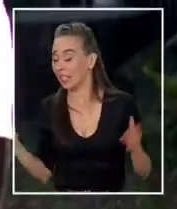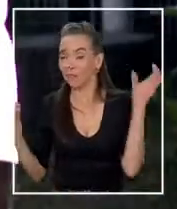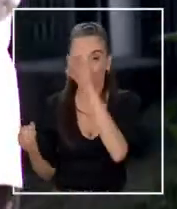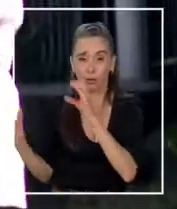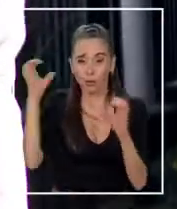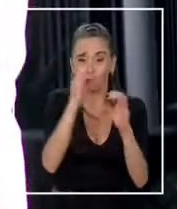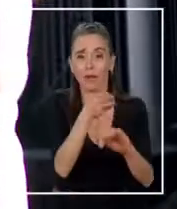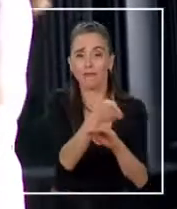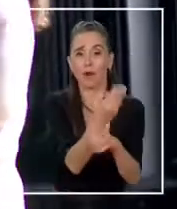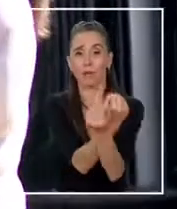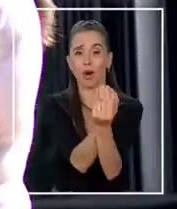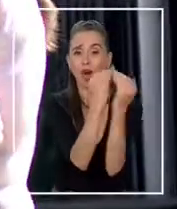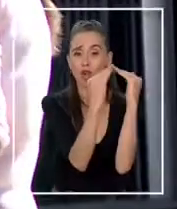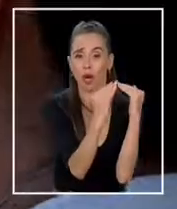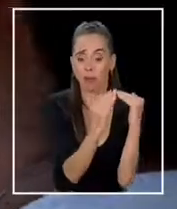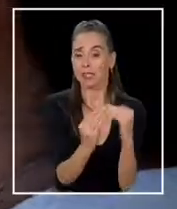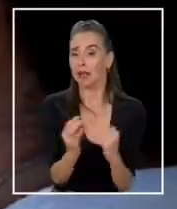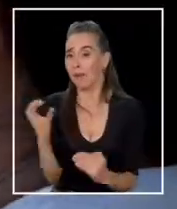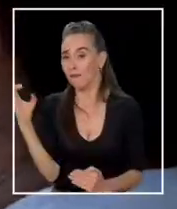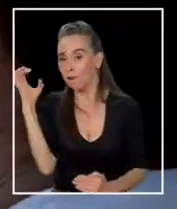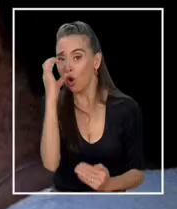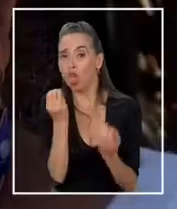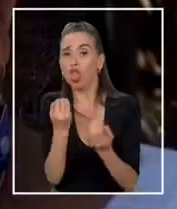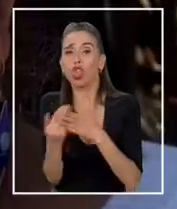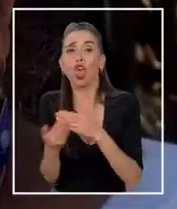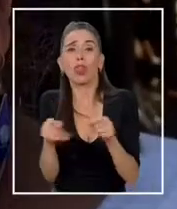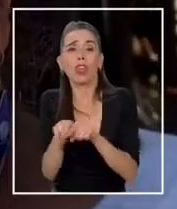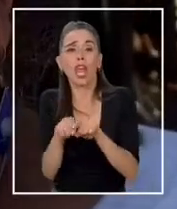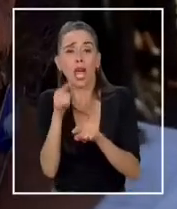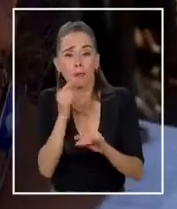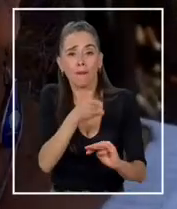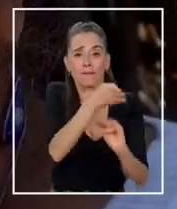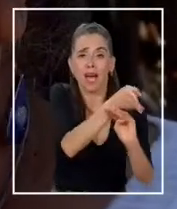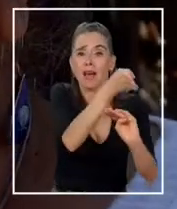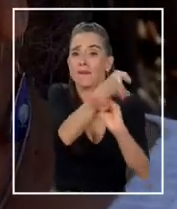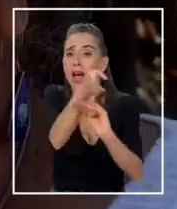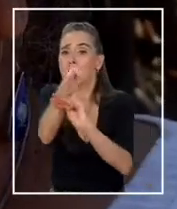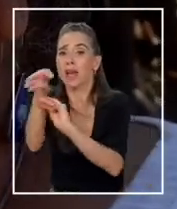en comisaría, de buscarlo en diferentes lugares.